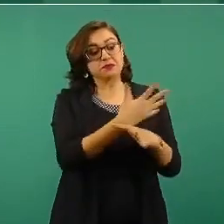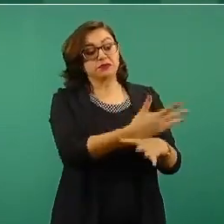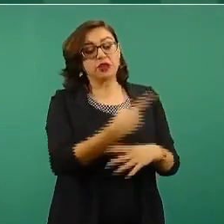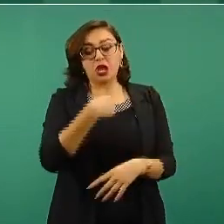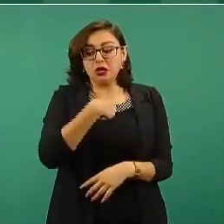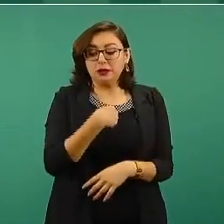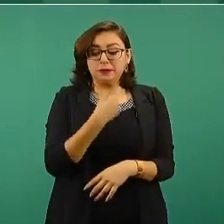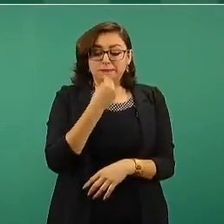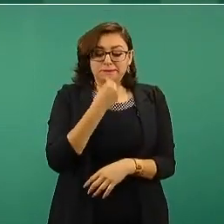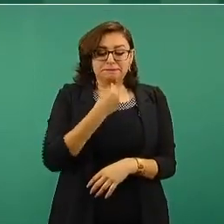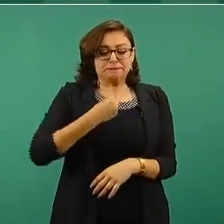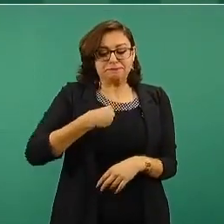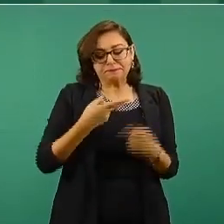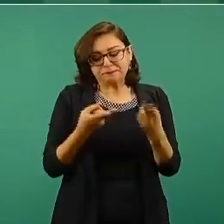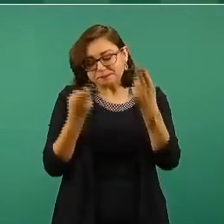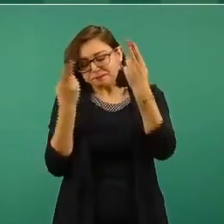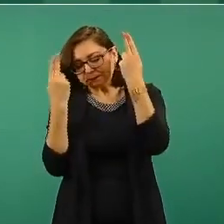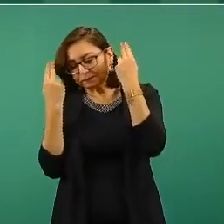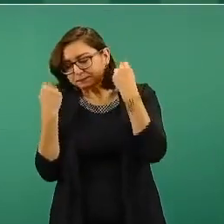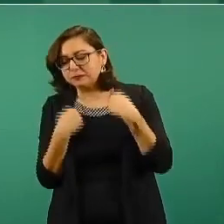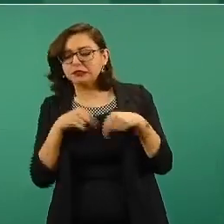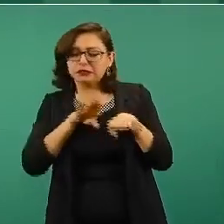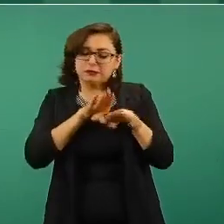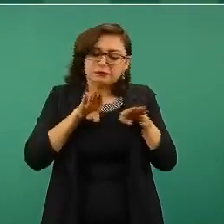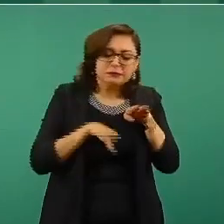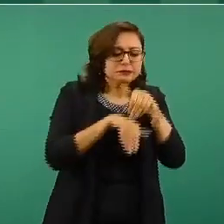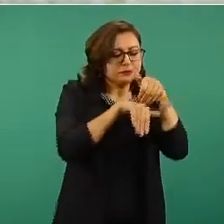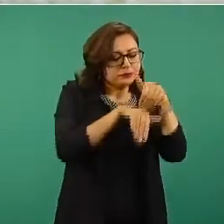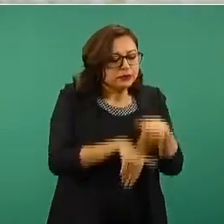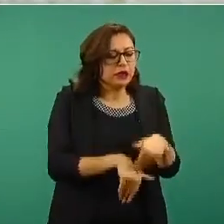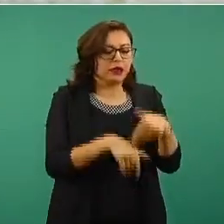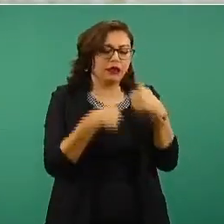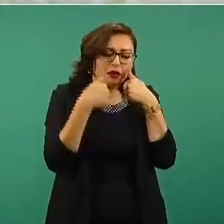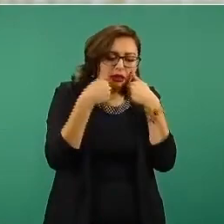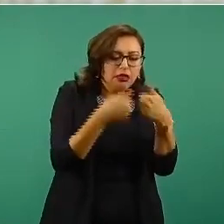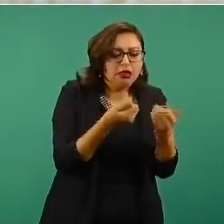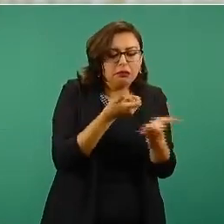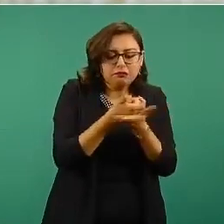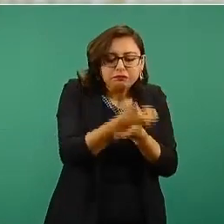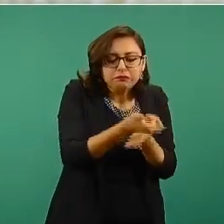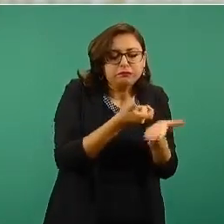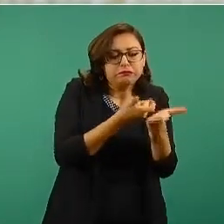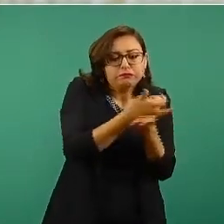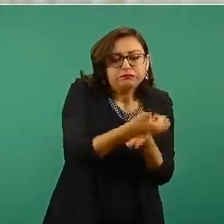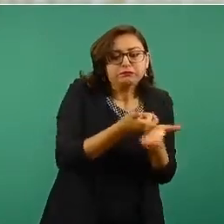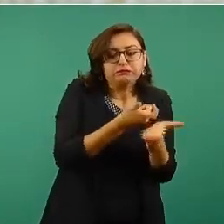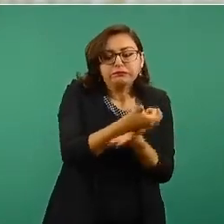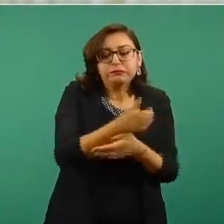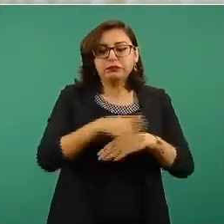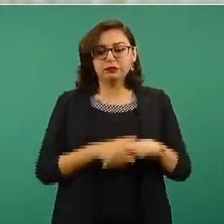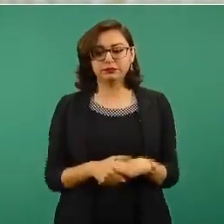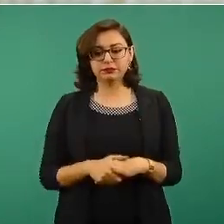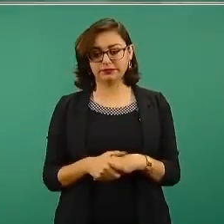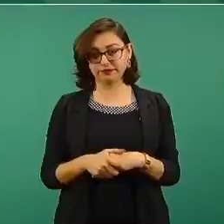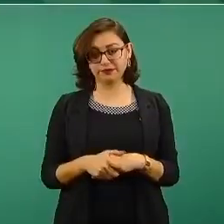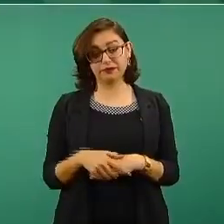someternos con los medios y con las campañas. Esto